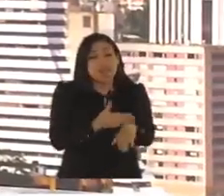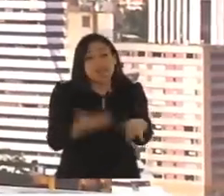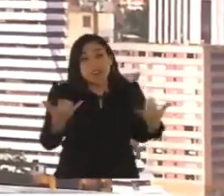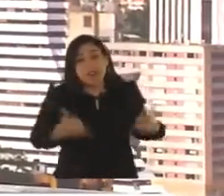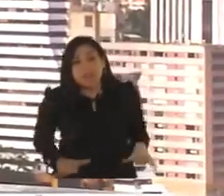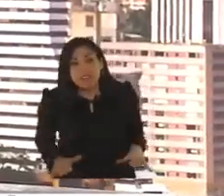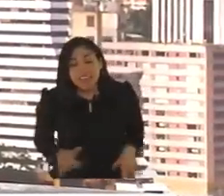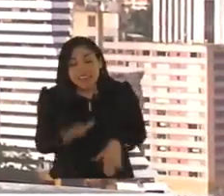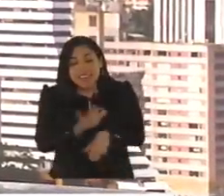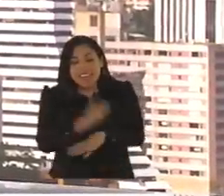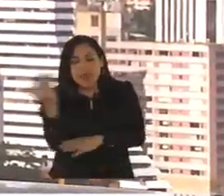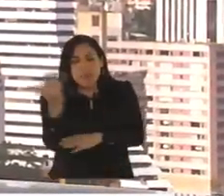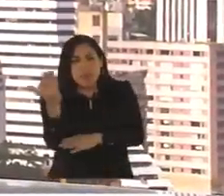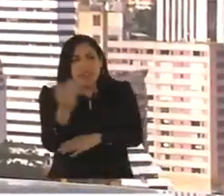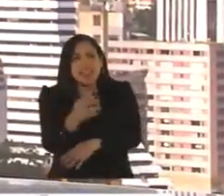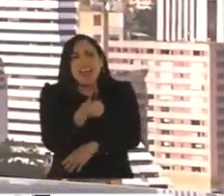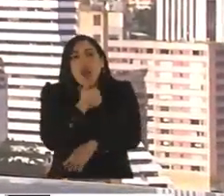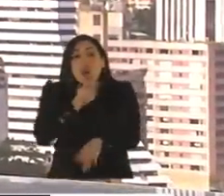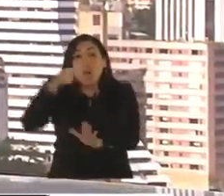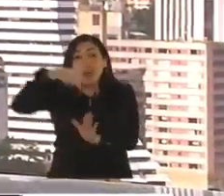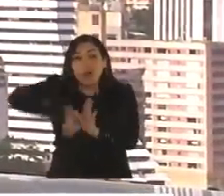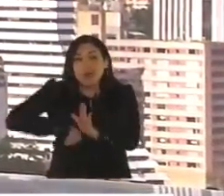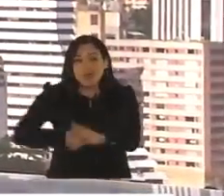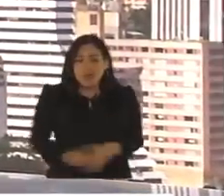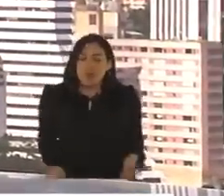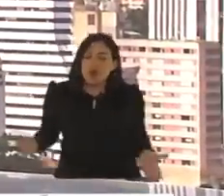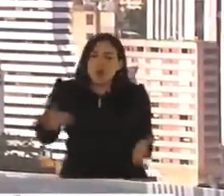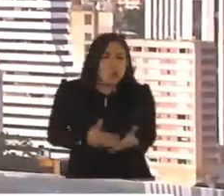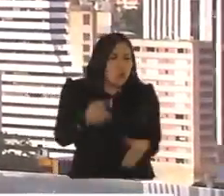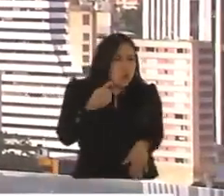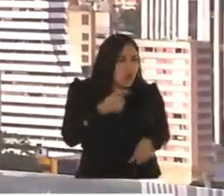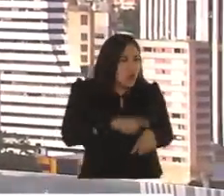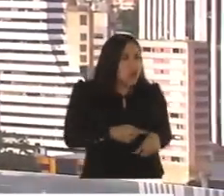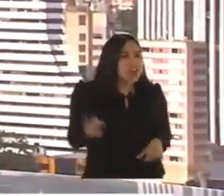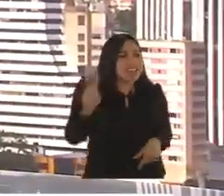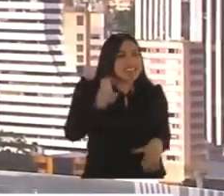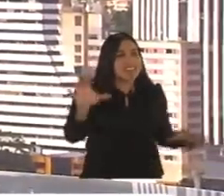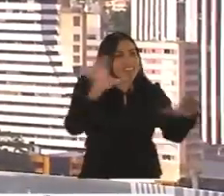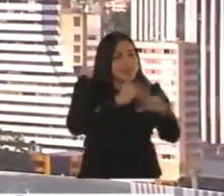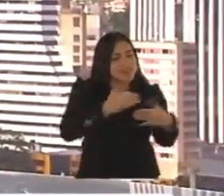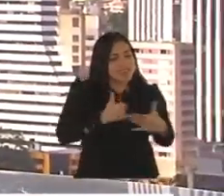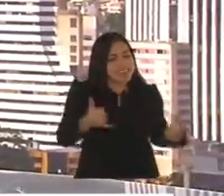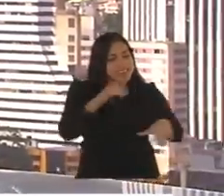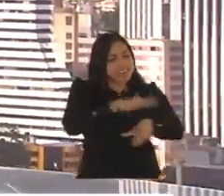adelante en Tardes de Película, Aguas Profundas. Nos volvemos a ver a las 7 de la noche. Feliz tarde para todos.